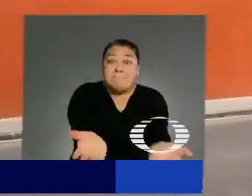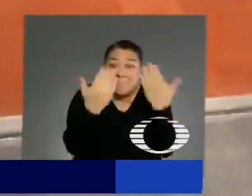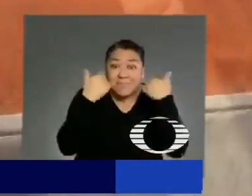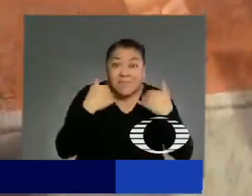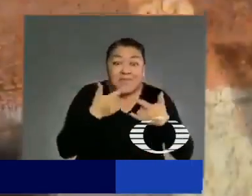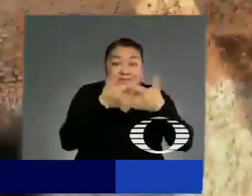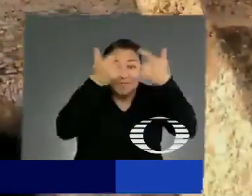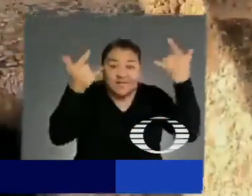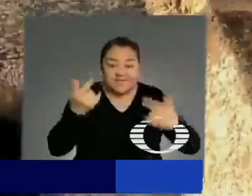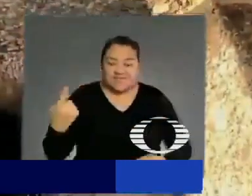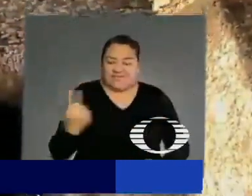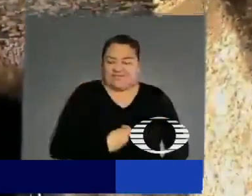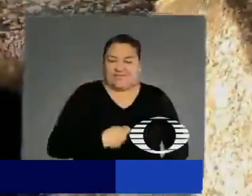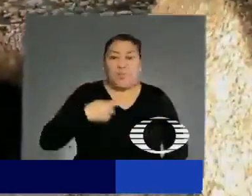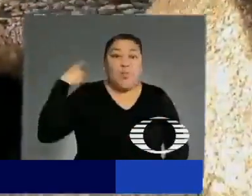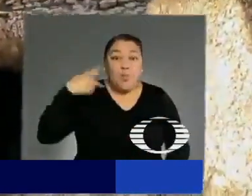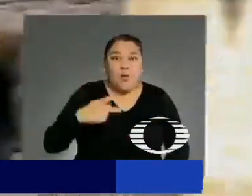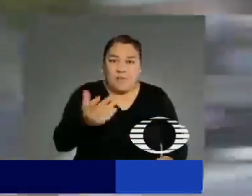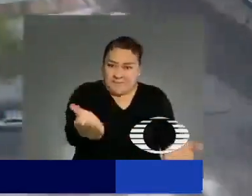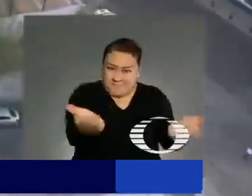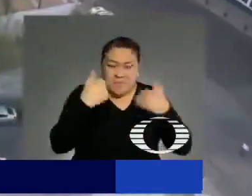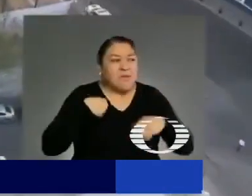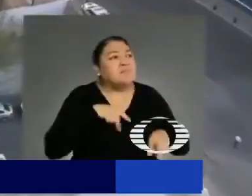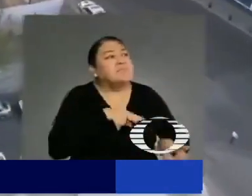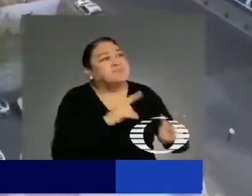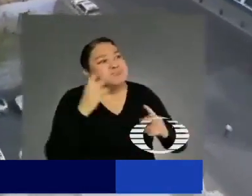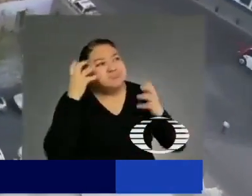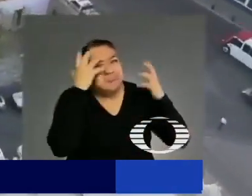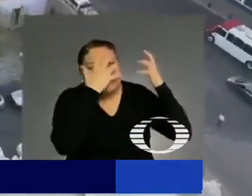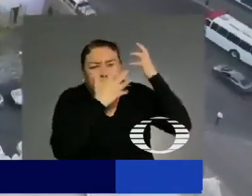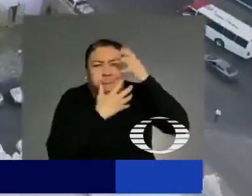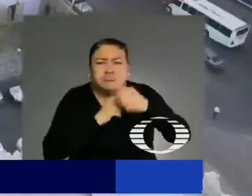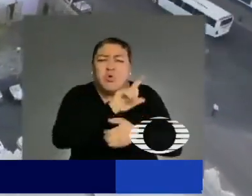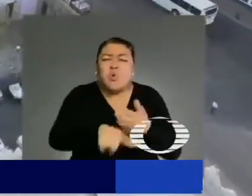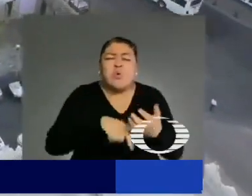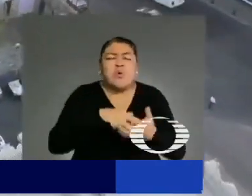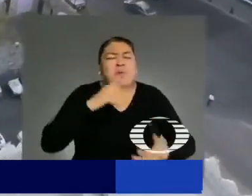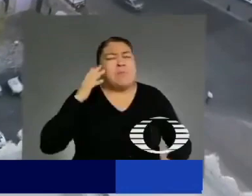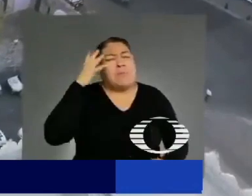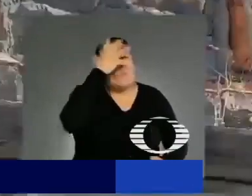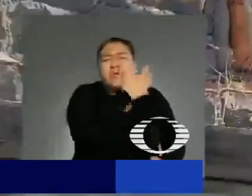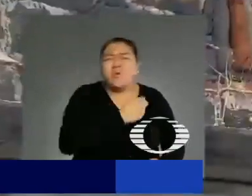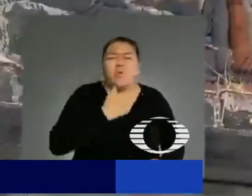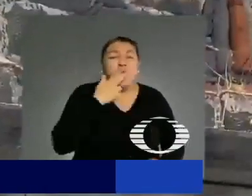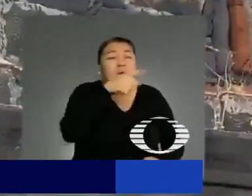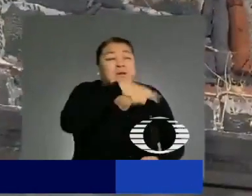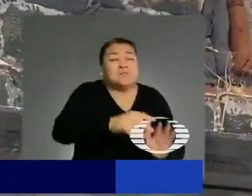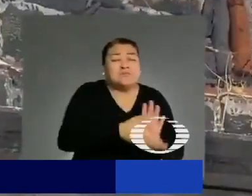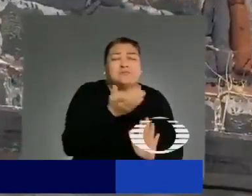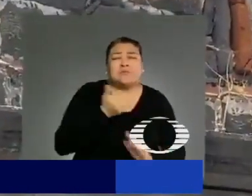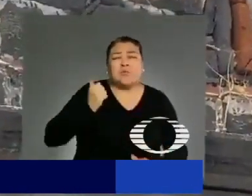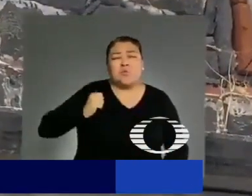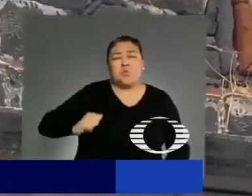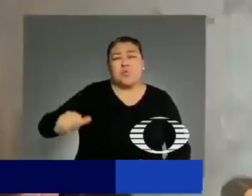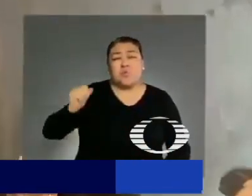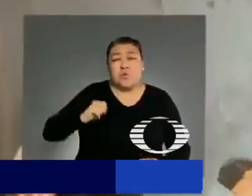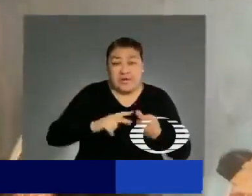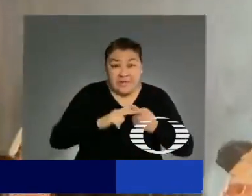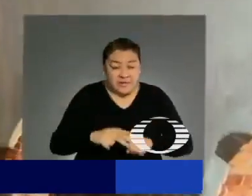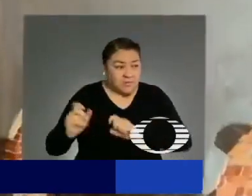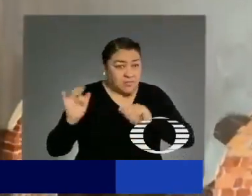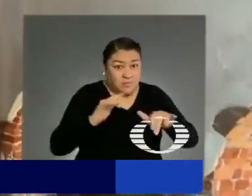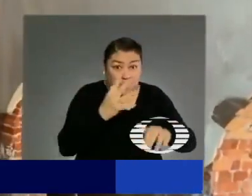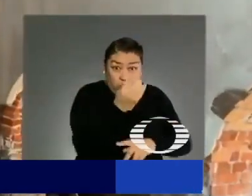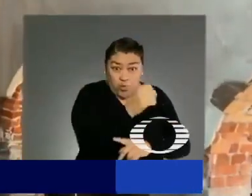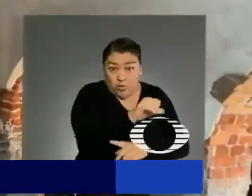bolardos metálicos, 3 portones y una caseta de vigilancia. Y luego de su recuperación, anunciaron